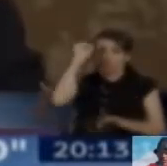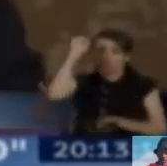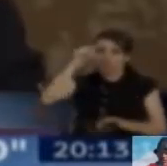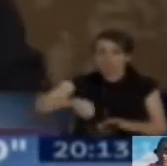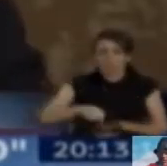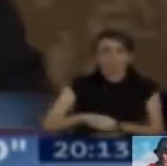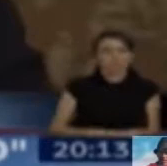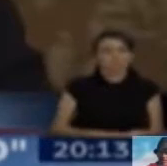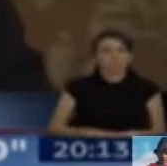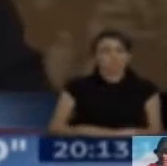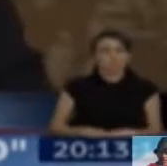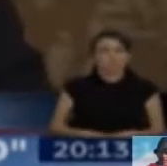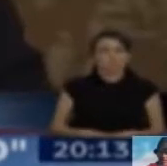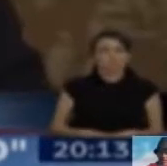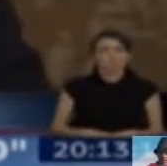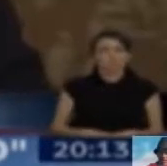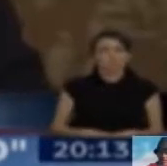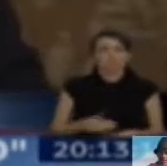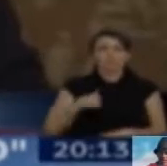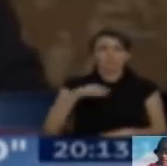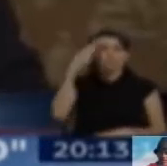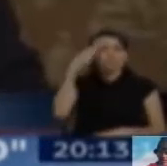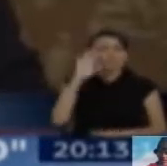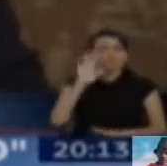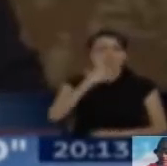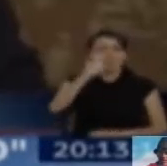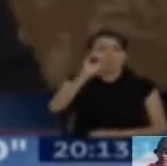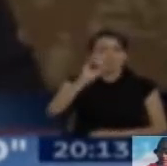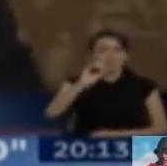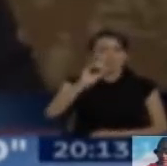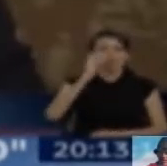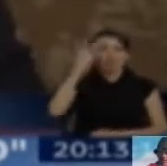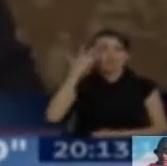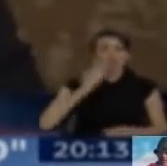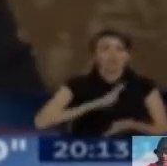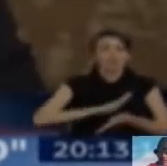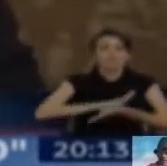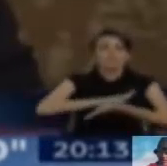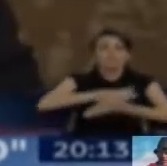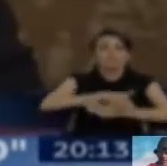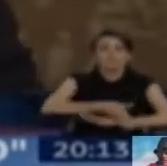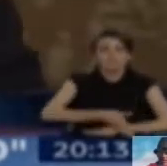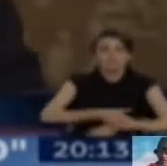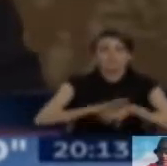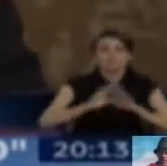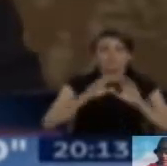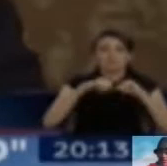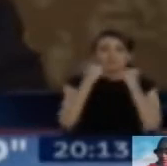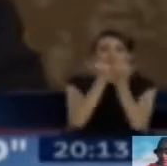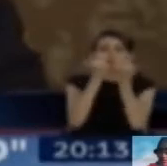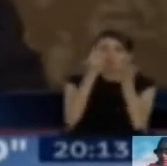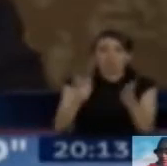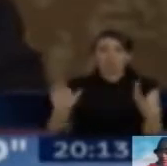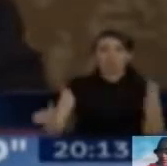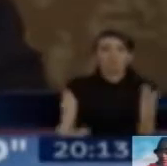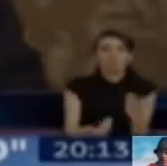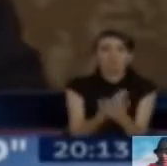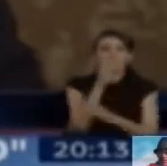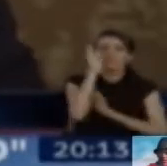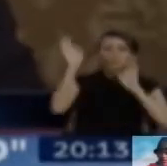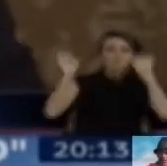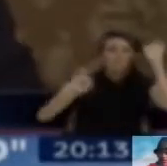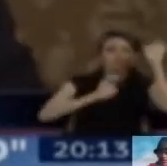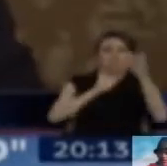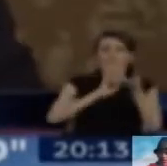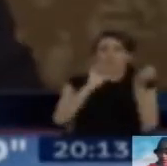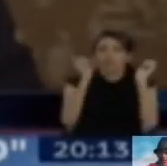sí. Sé que en los próximos 30 días la Asamblea Nacional pondrá en marcha nuevos mecanismos para realizar